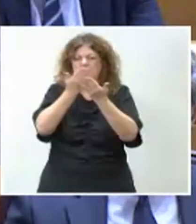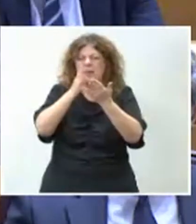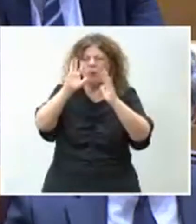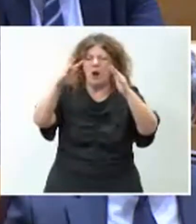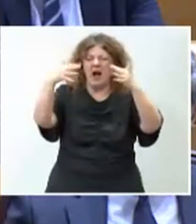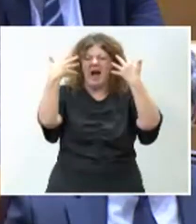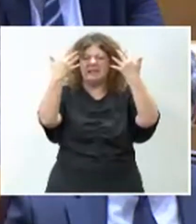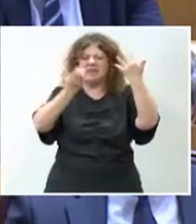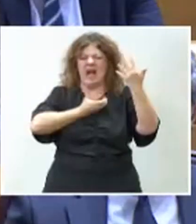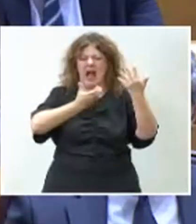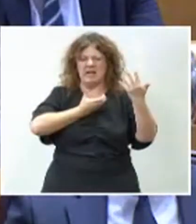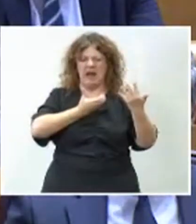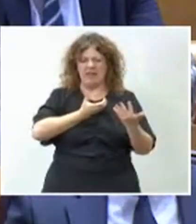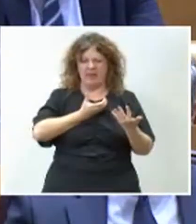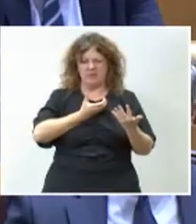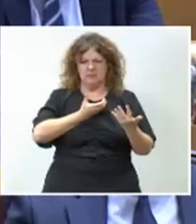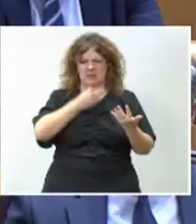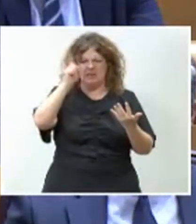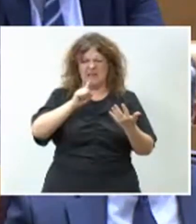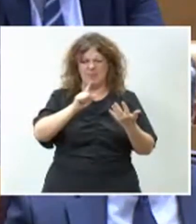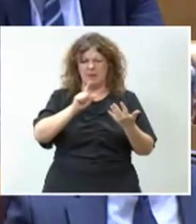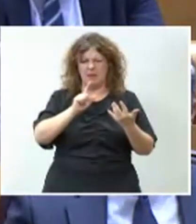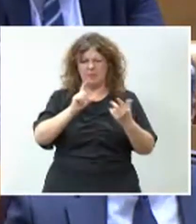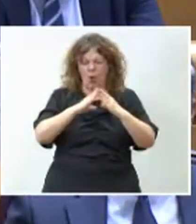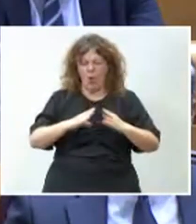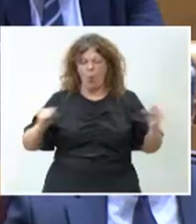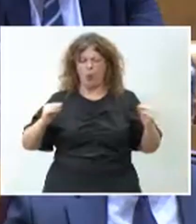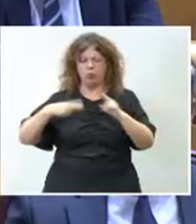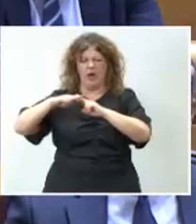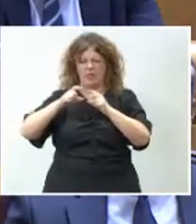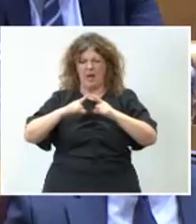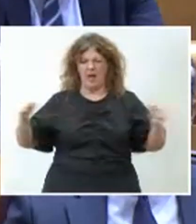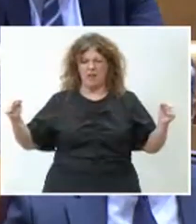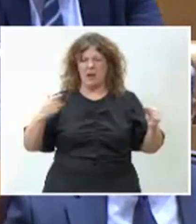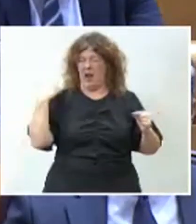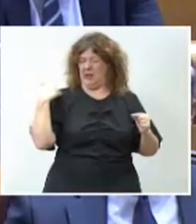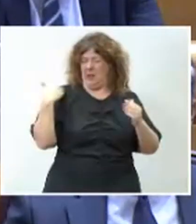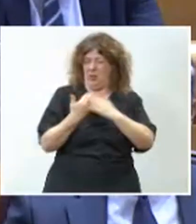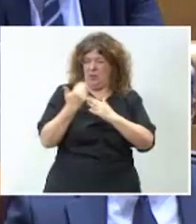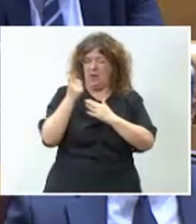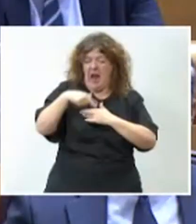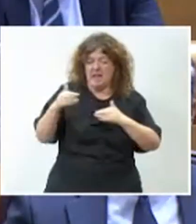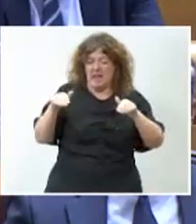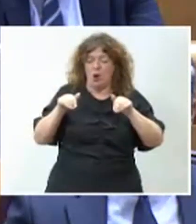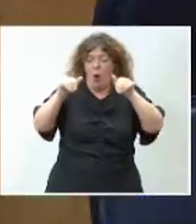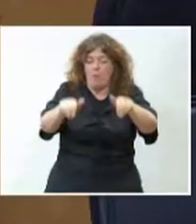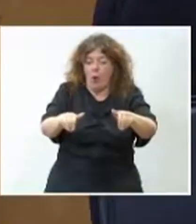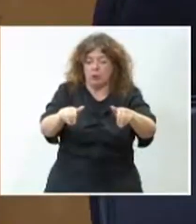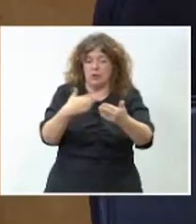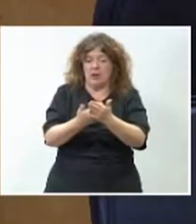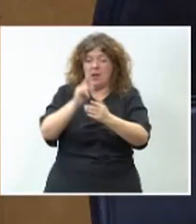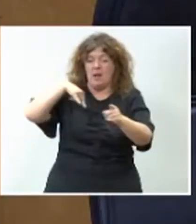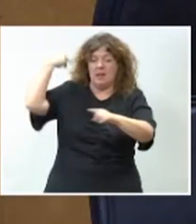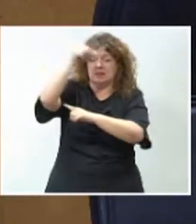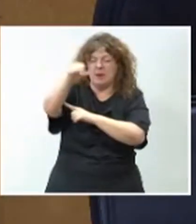el ministro de asuntos exteriores de la Unión Europea y cooperación José Manuel Alvarez comparecerá mañana en el congreso para informar de los avances en las